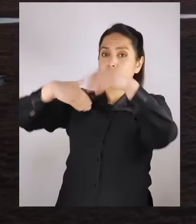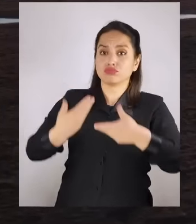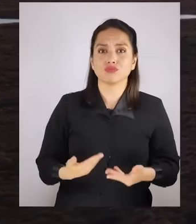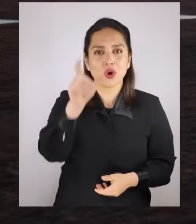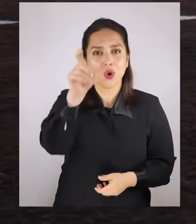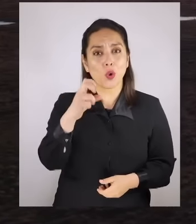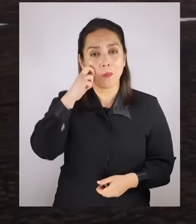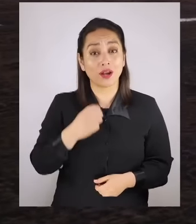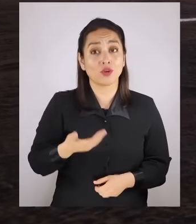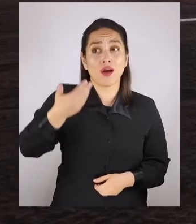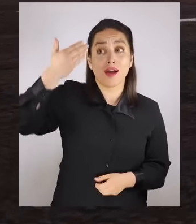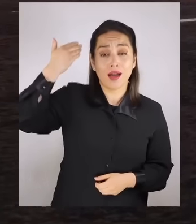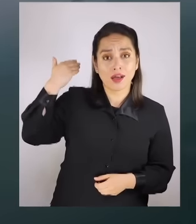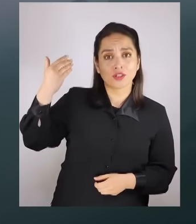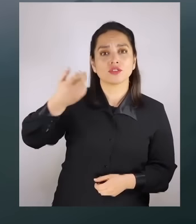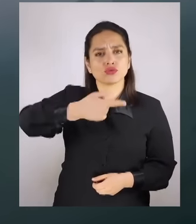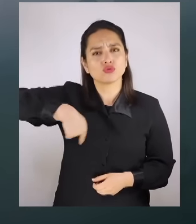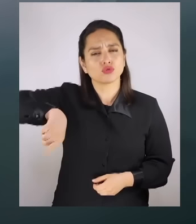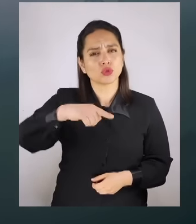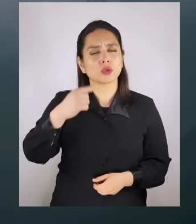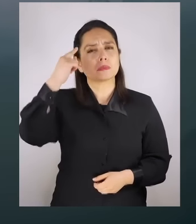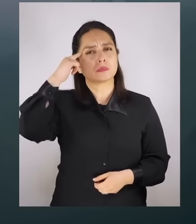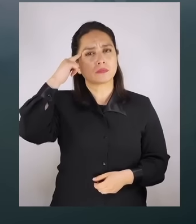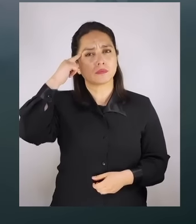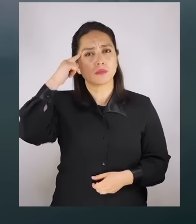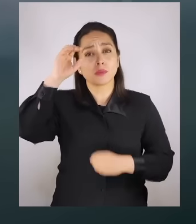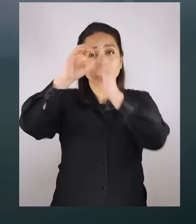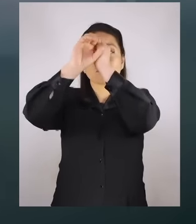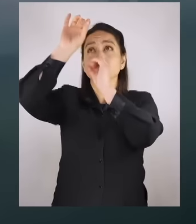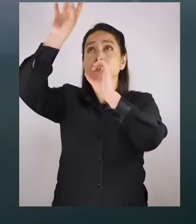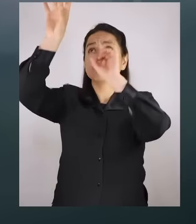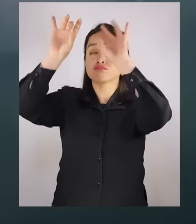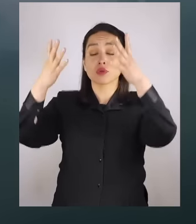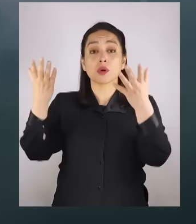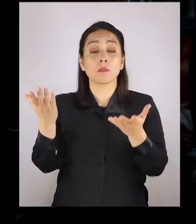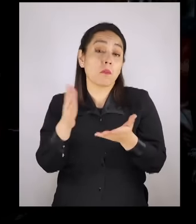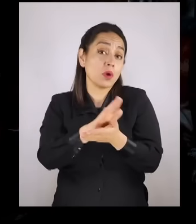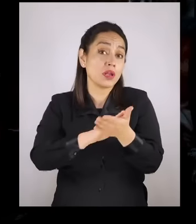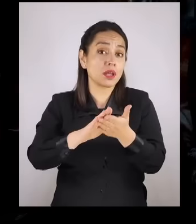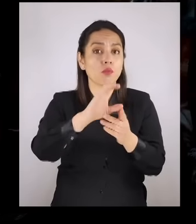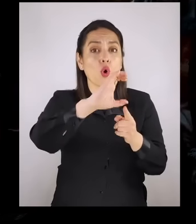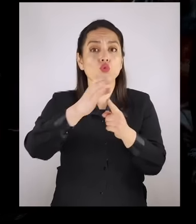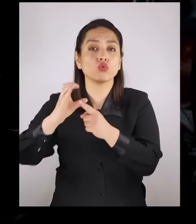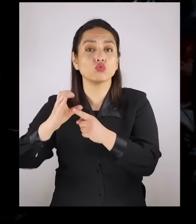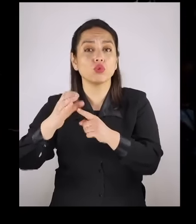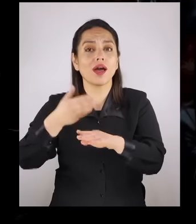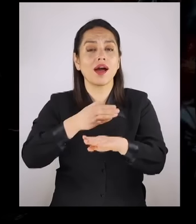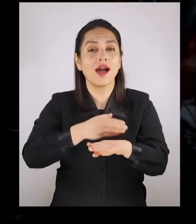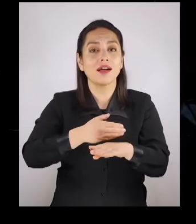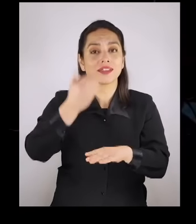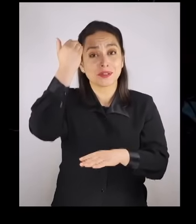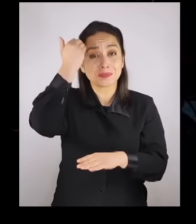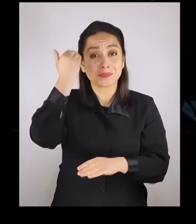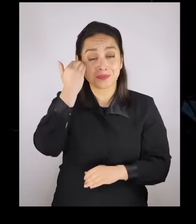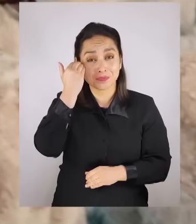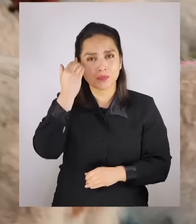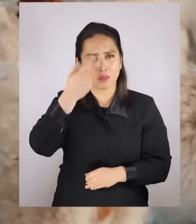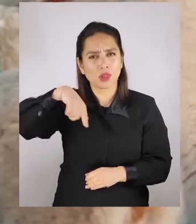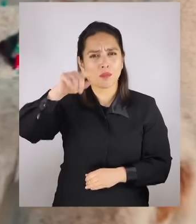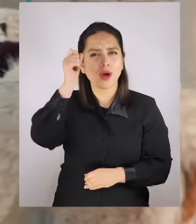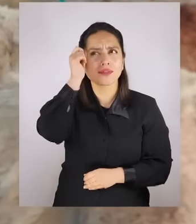En el pasado, si consideramos el estudio de la astronomía desde las culturas precolombinas, podemos entender a la astronomía